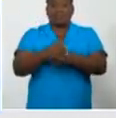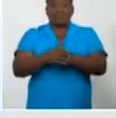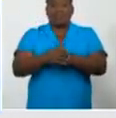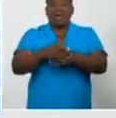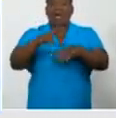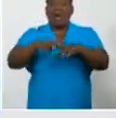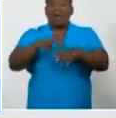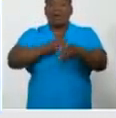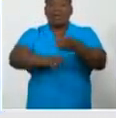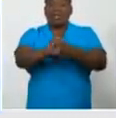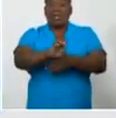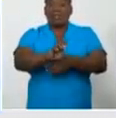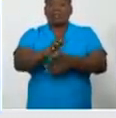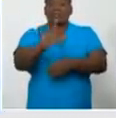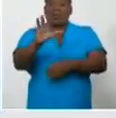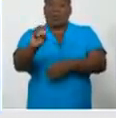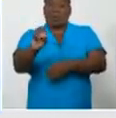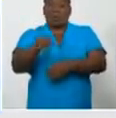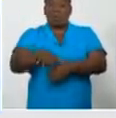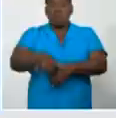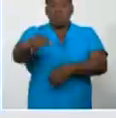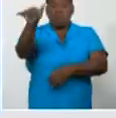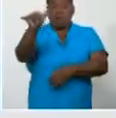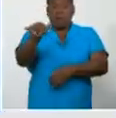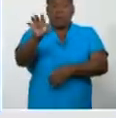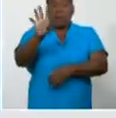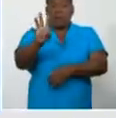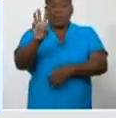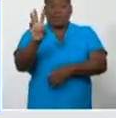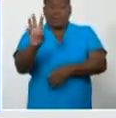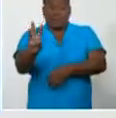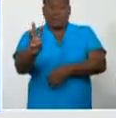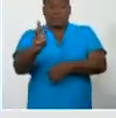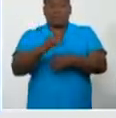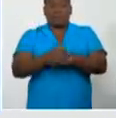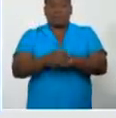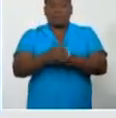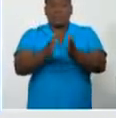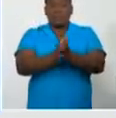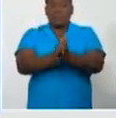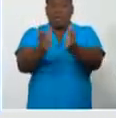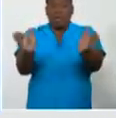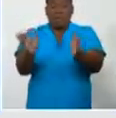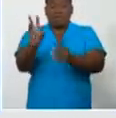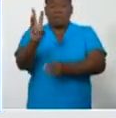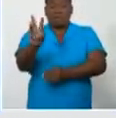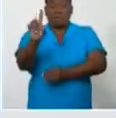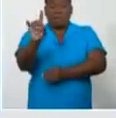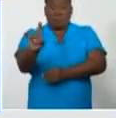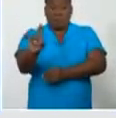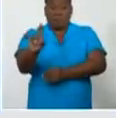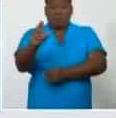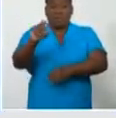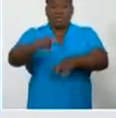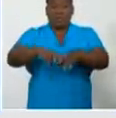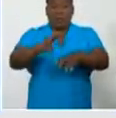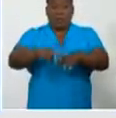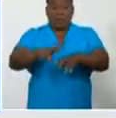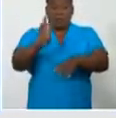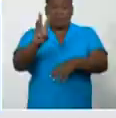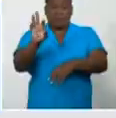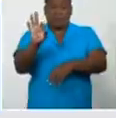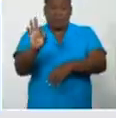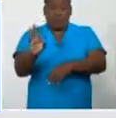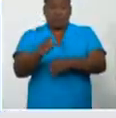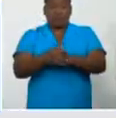Este 50, Boyeros 43, San Miguel del Padrón 39, Centro Habana 38, La